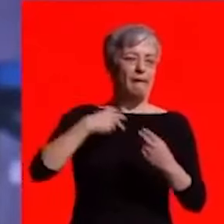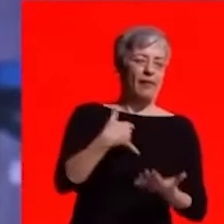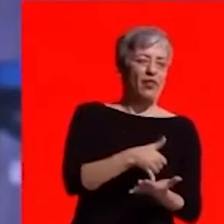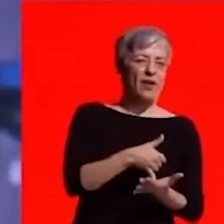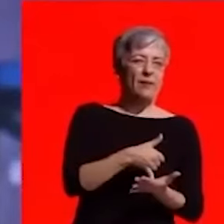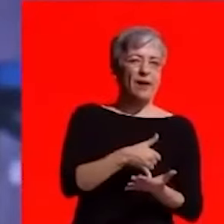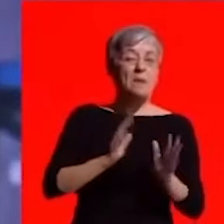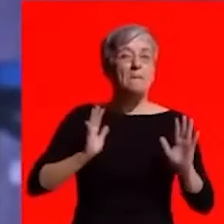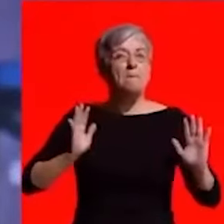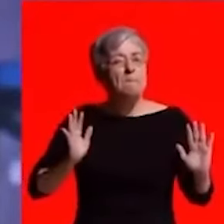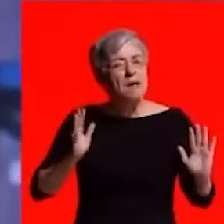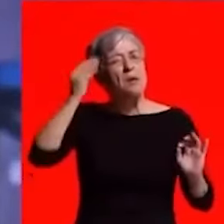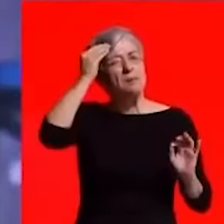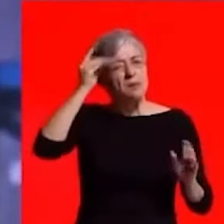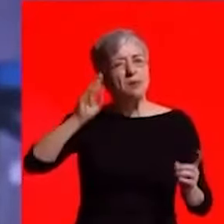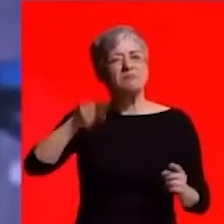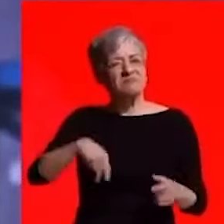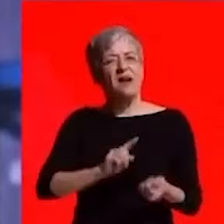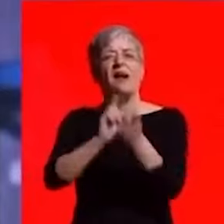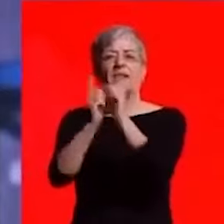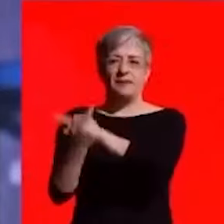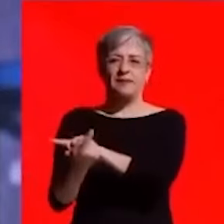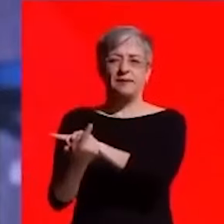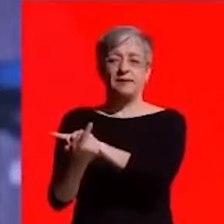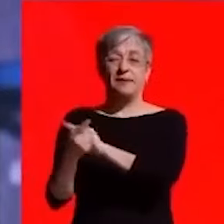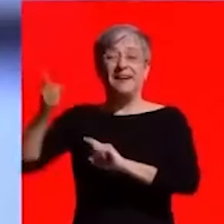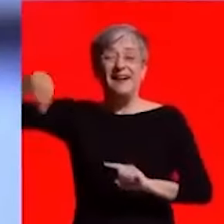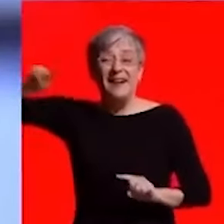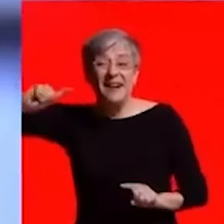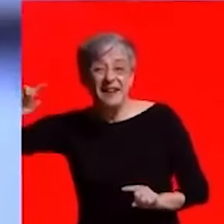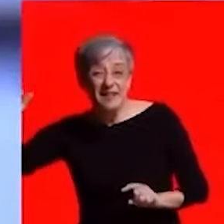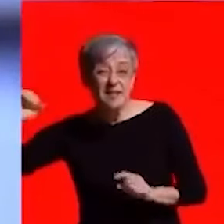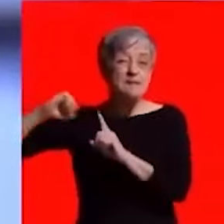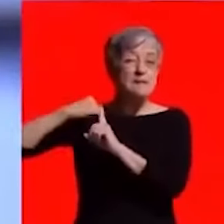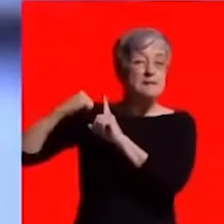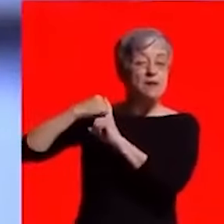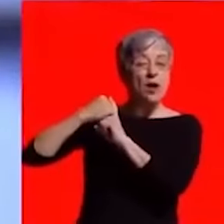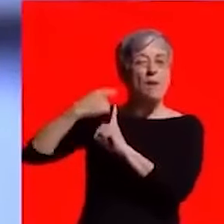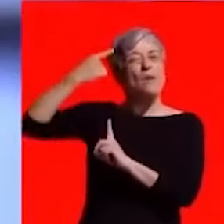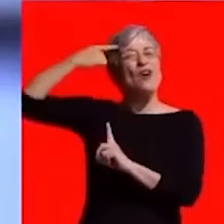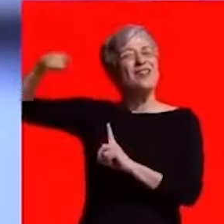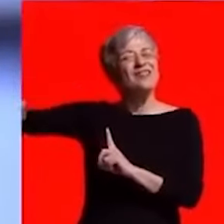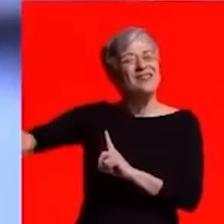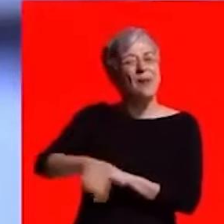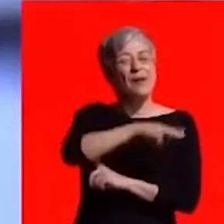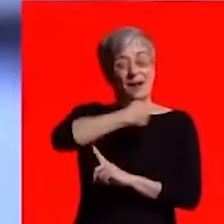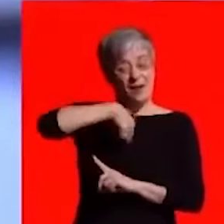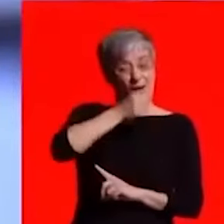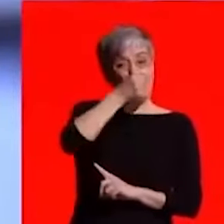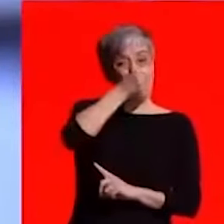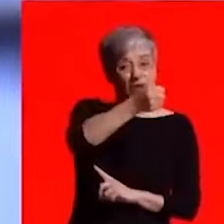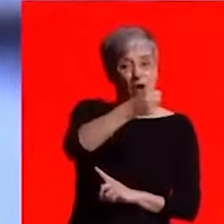Pero yo creo que es justo al revés. Nos acosan porque saben que el PSOE se ha convertido en una referencia